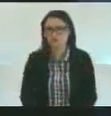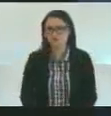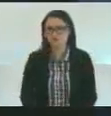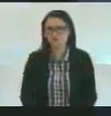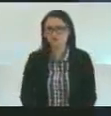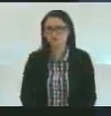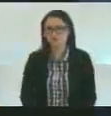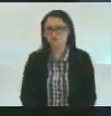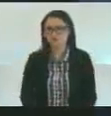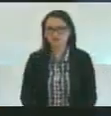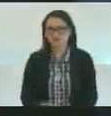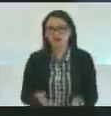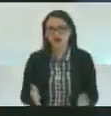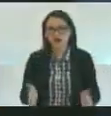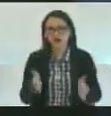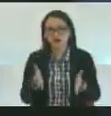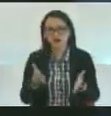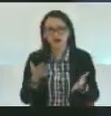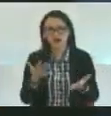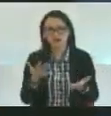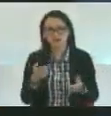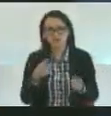para ir a ganar en Boyacá.